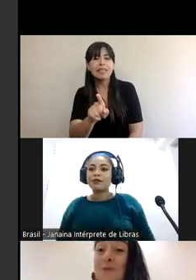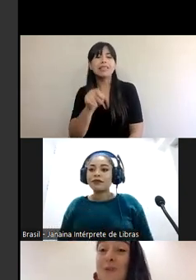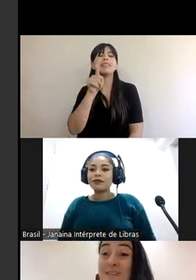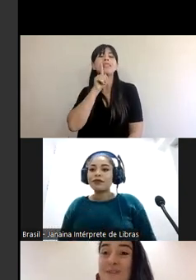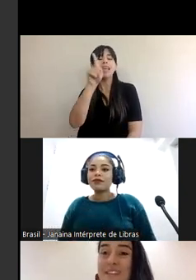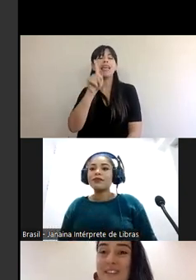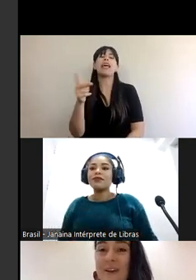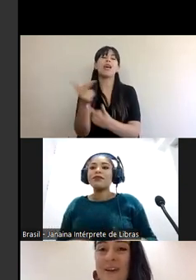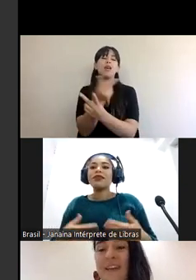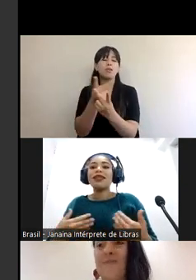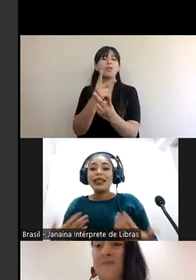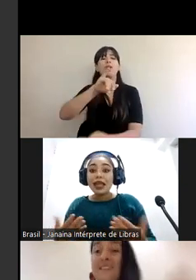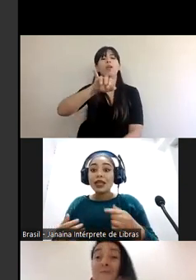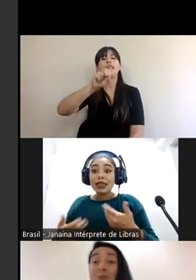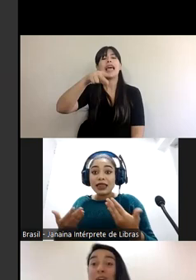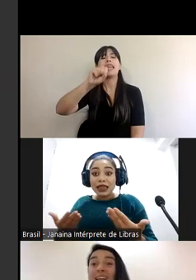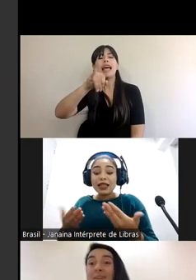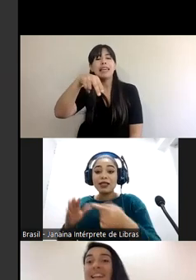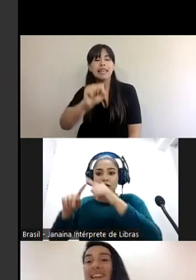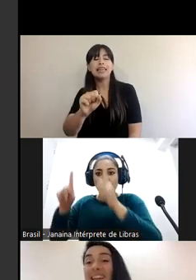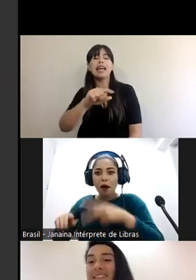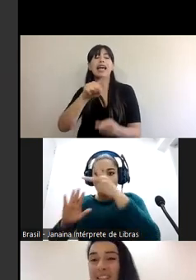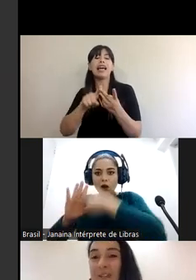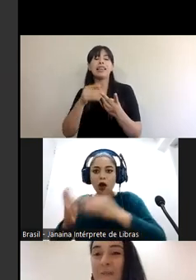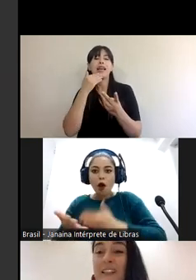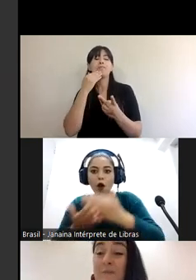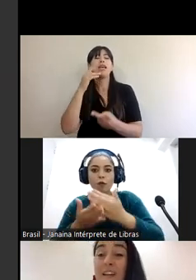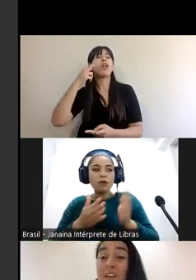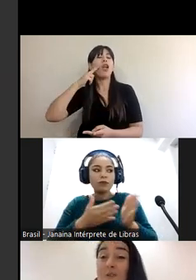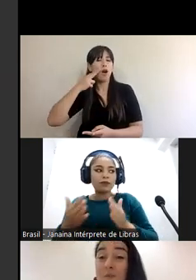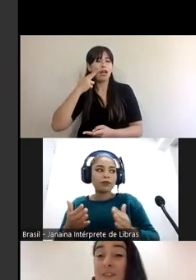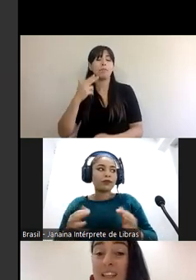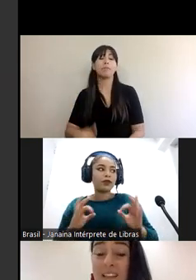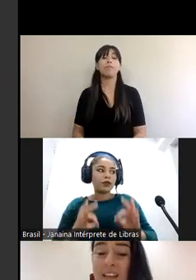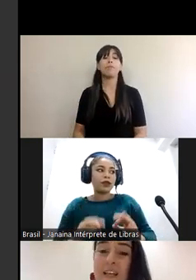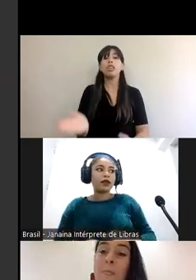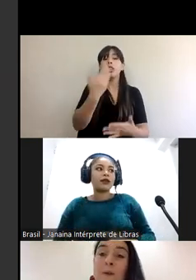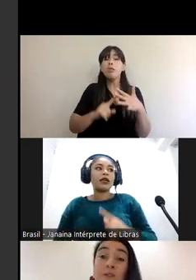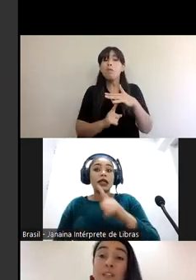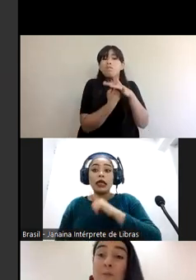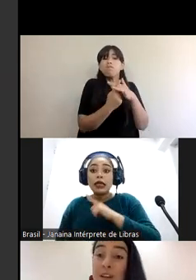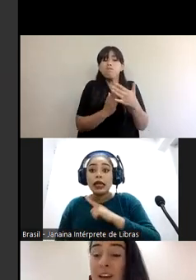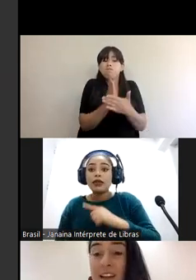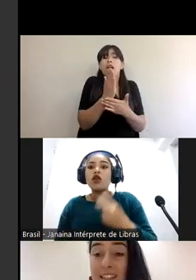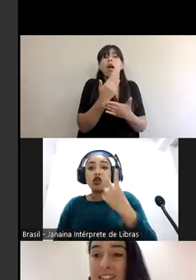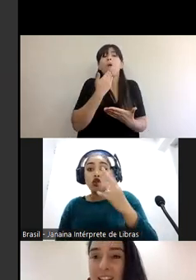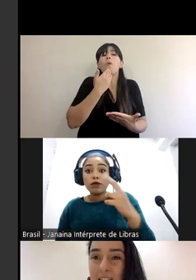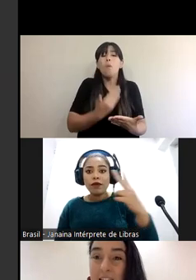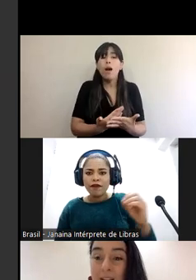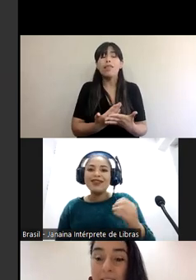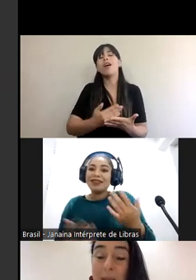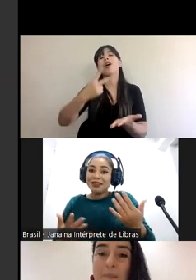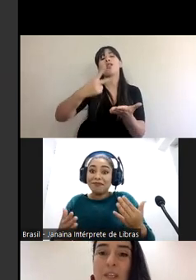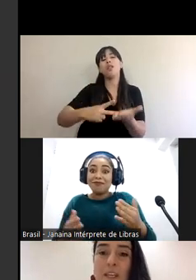cómo surgió este proyecto, entramos como a la etapa de la génesis, ¿cierto? Partimos en el año 2020, cuando estábamos en la crisis sanitaria